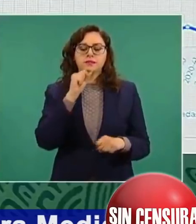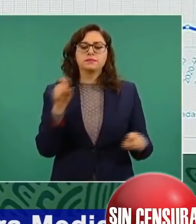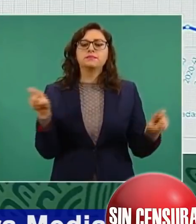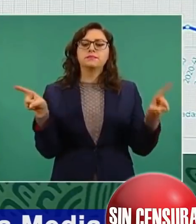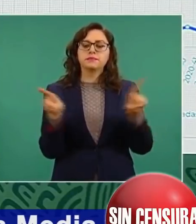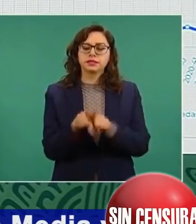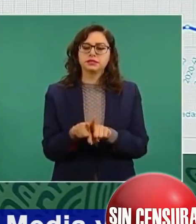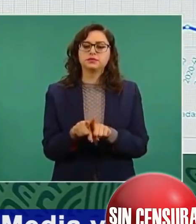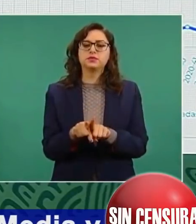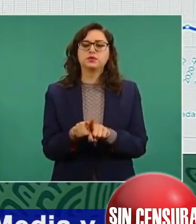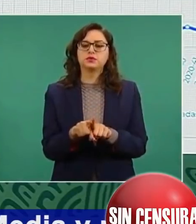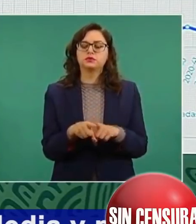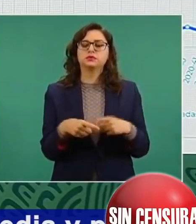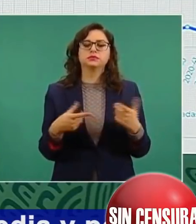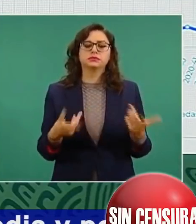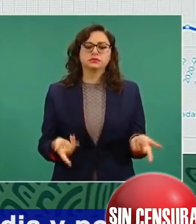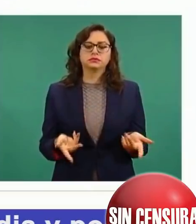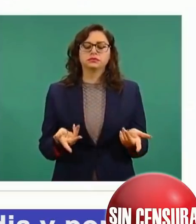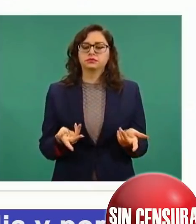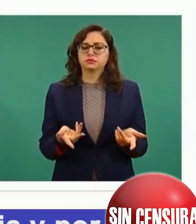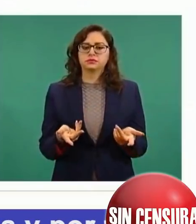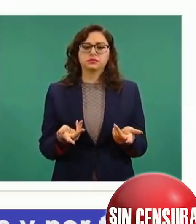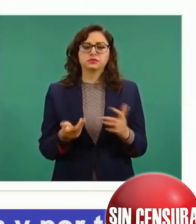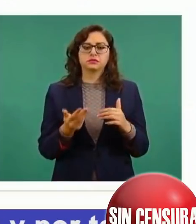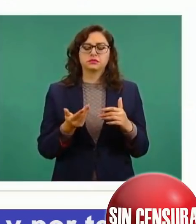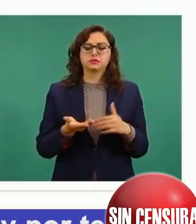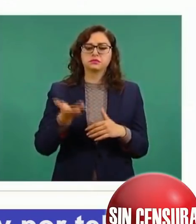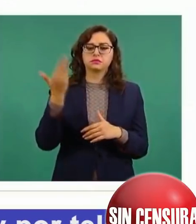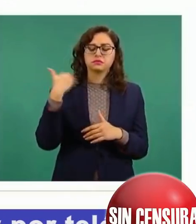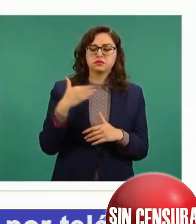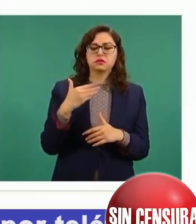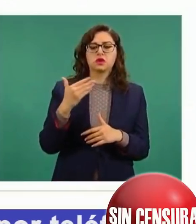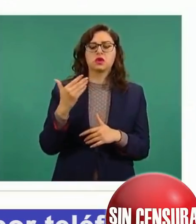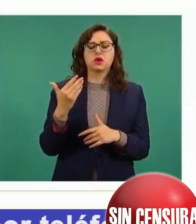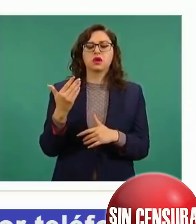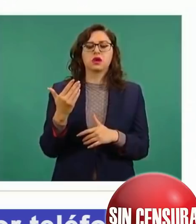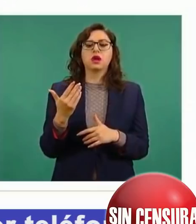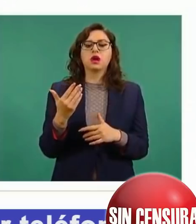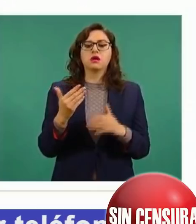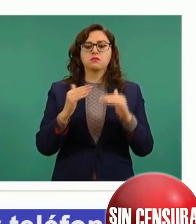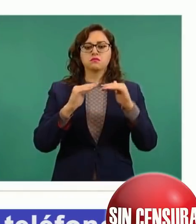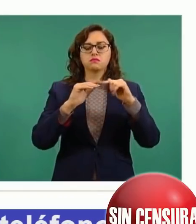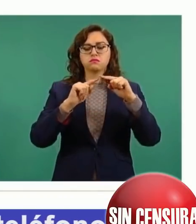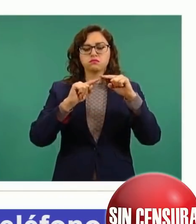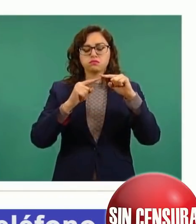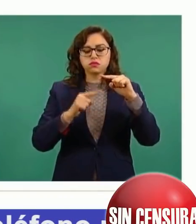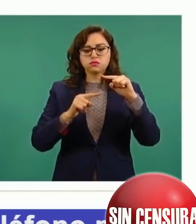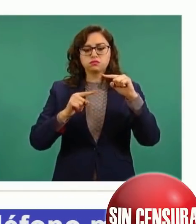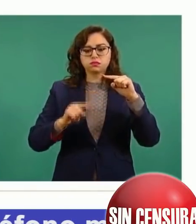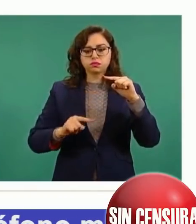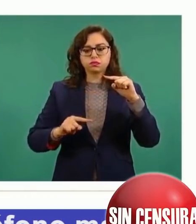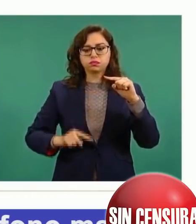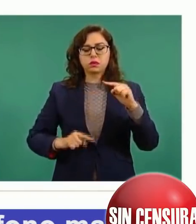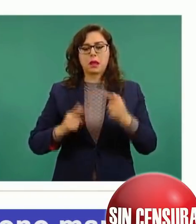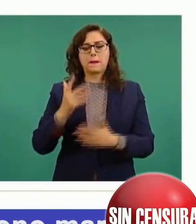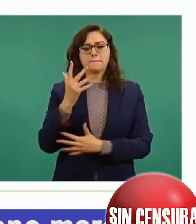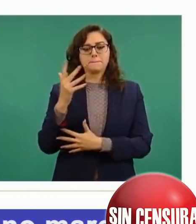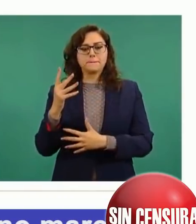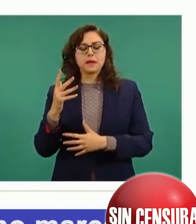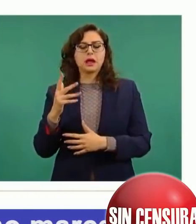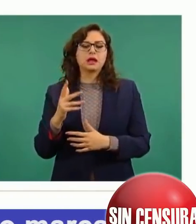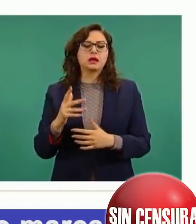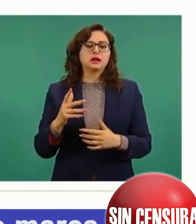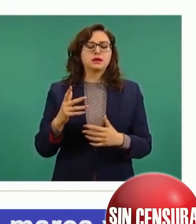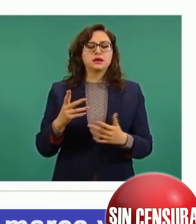semejante, descenso desde varias semanas de la primavera y el verano. Después tenemos este